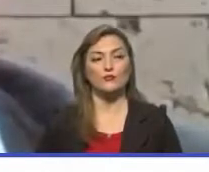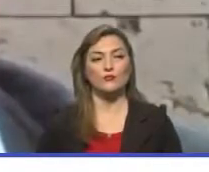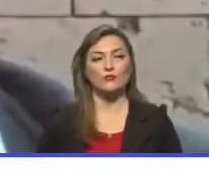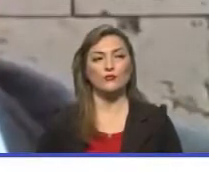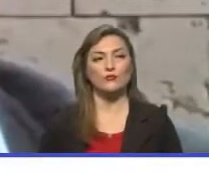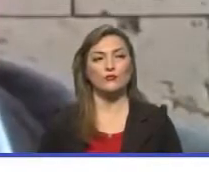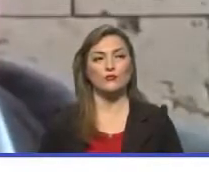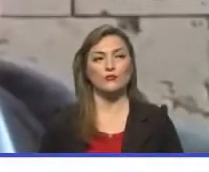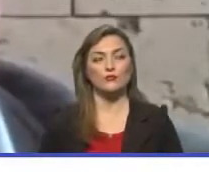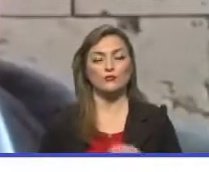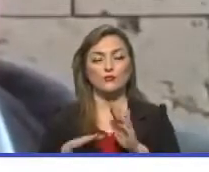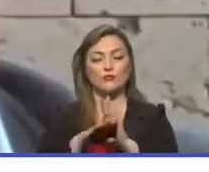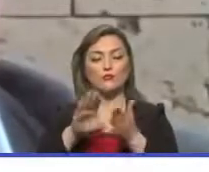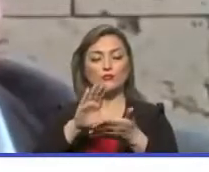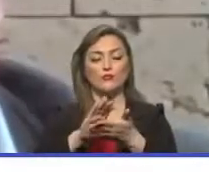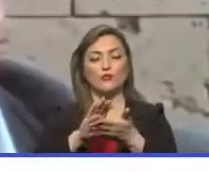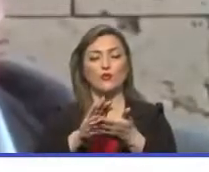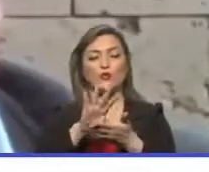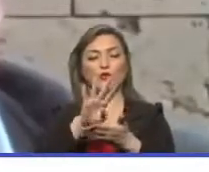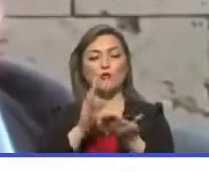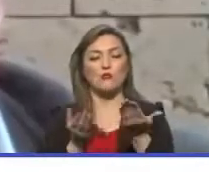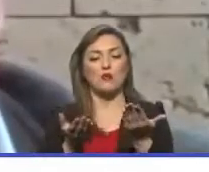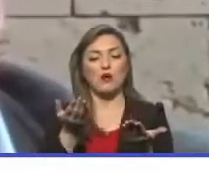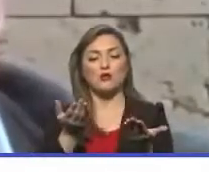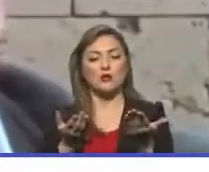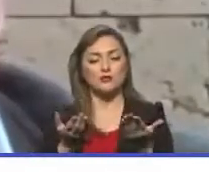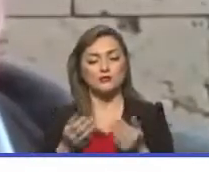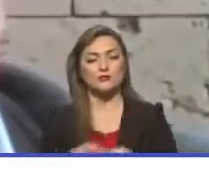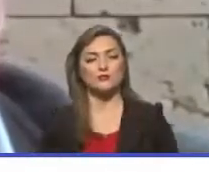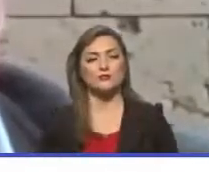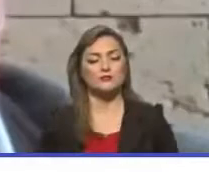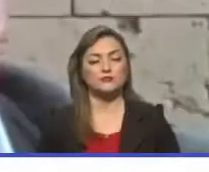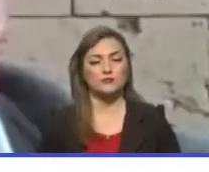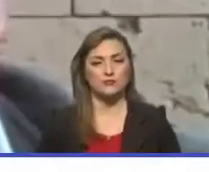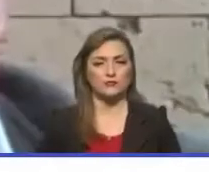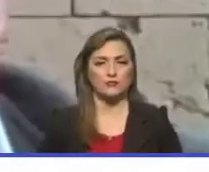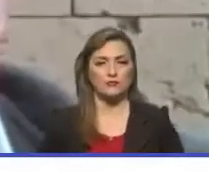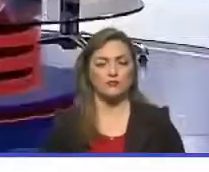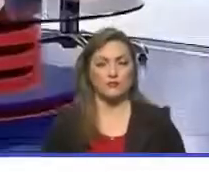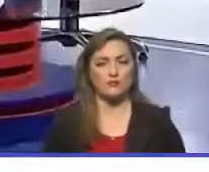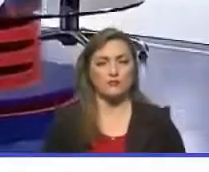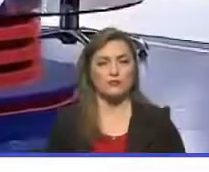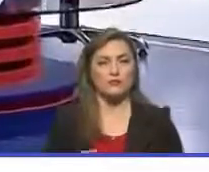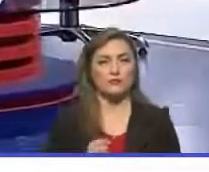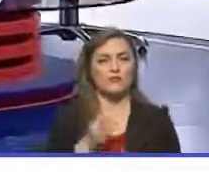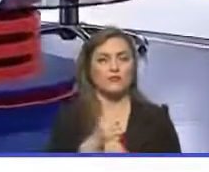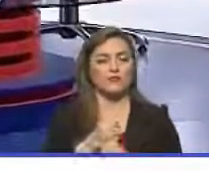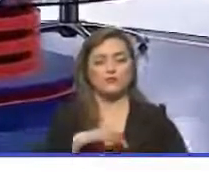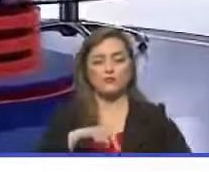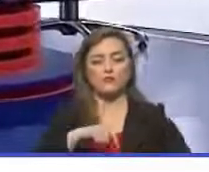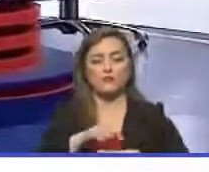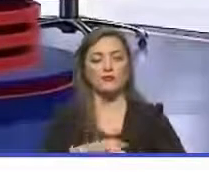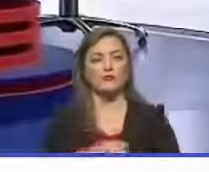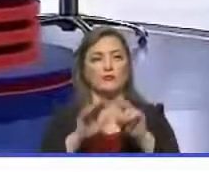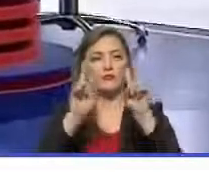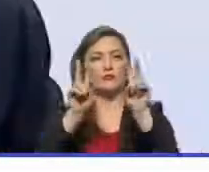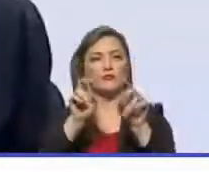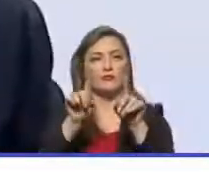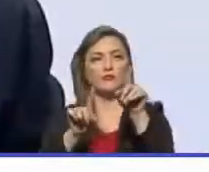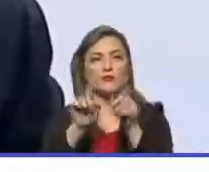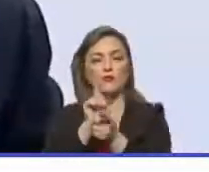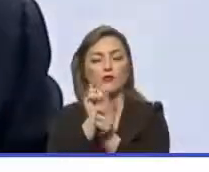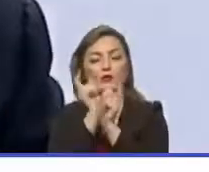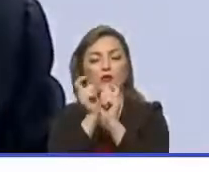del Banco Central, se pueda ver el calce que tiene que irse recuperando en el tiempo. Mencionó que algunos temas se cambiaron